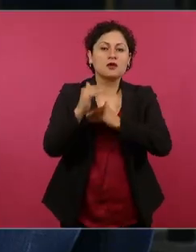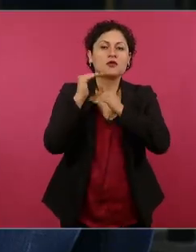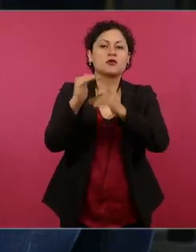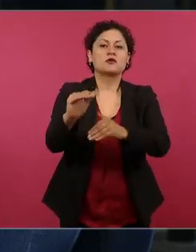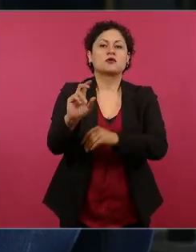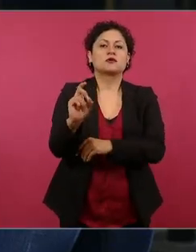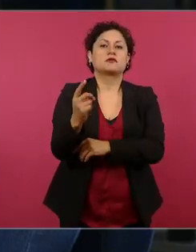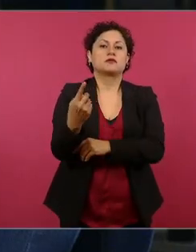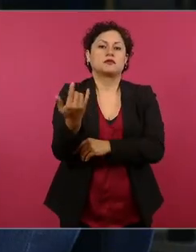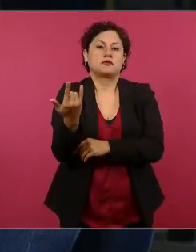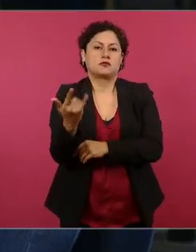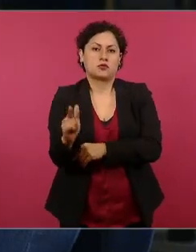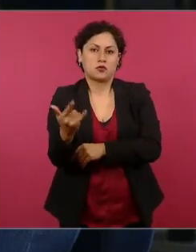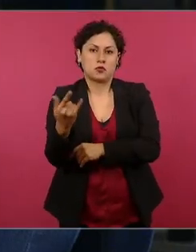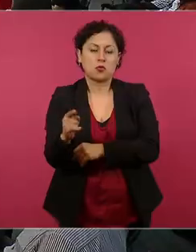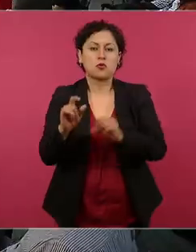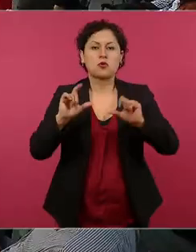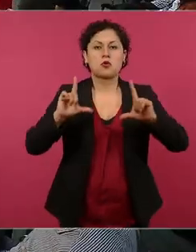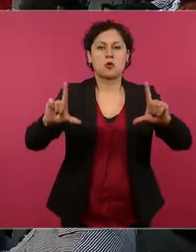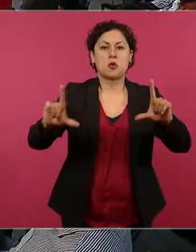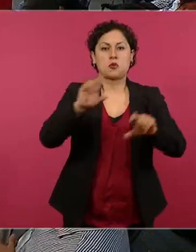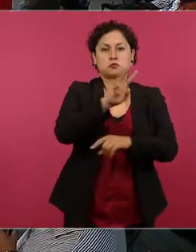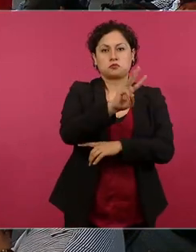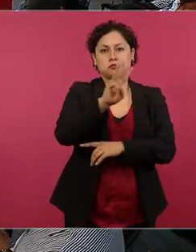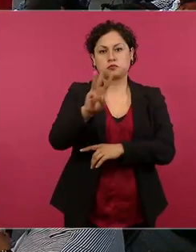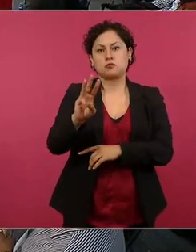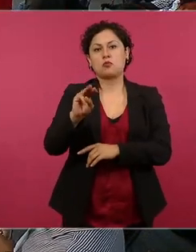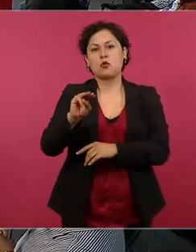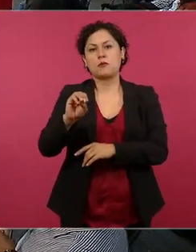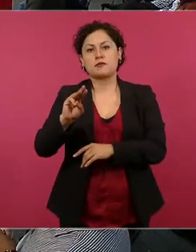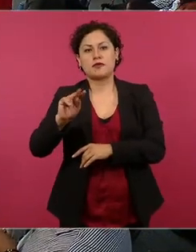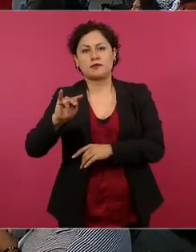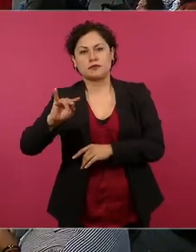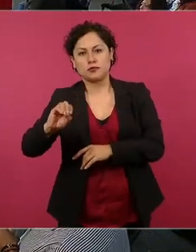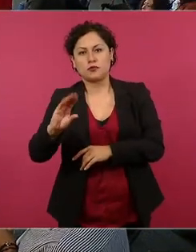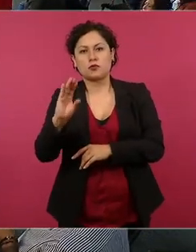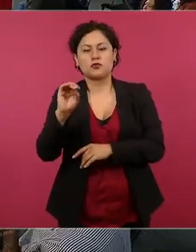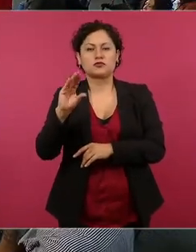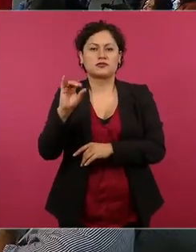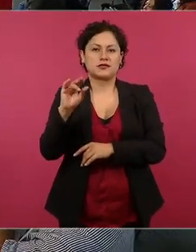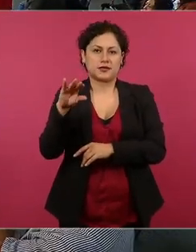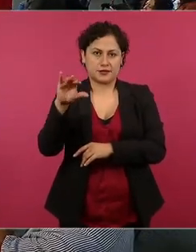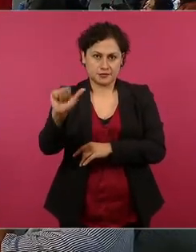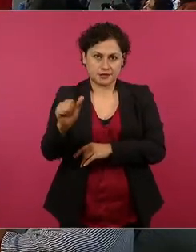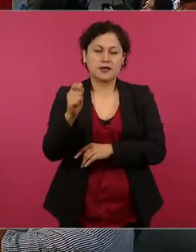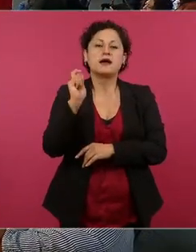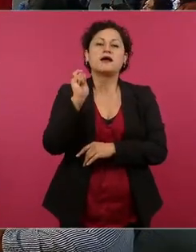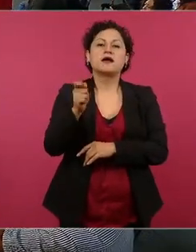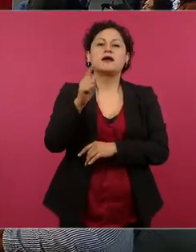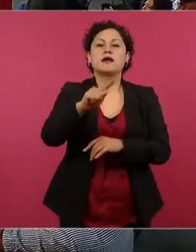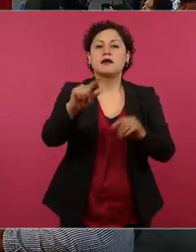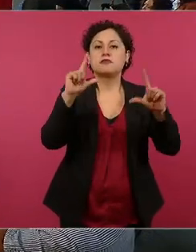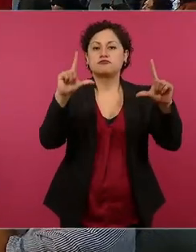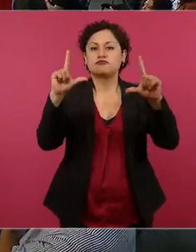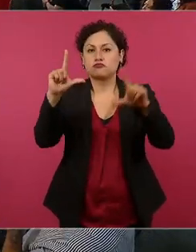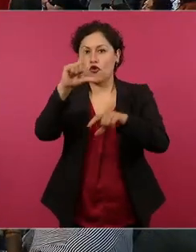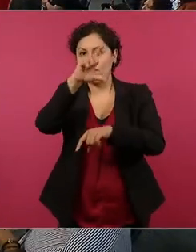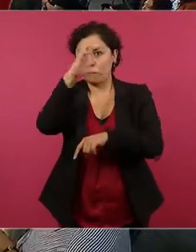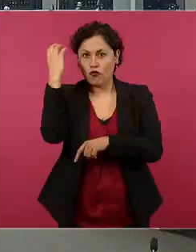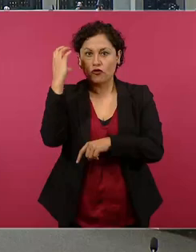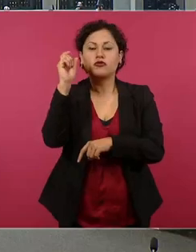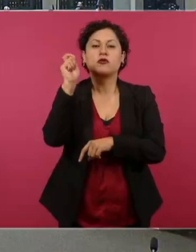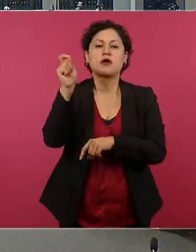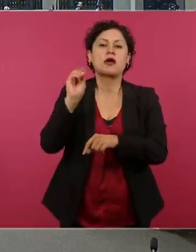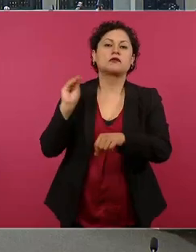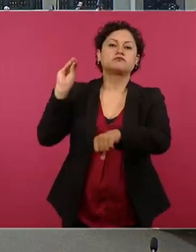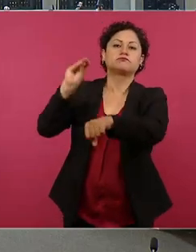redes sociales del Movimiento Conciencia. Y las fotos seleccionadas estarán expuestas en septiembre en el Complejo Cultural Los Pinos.